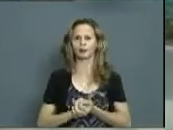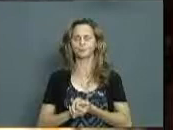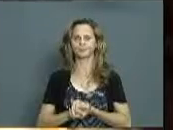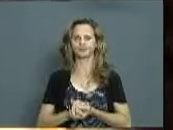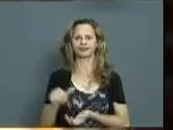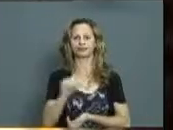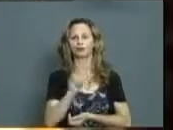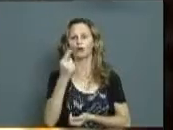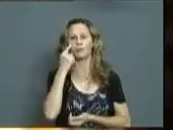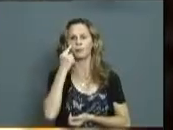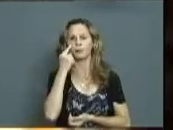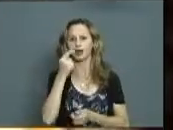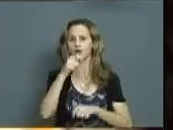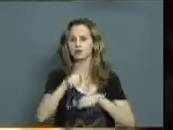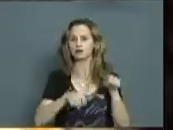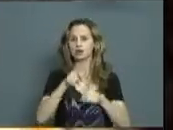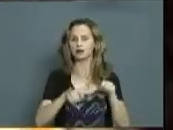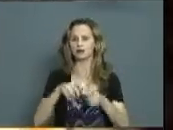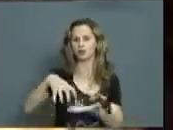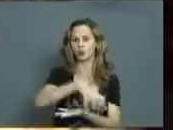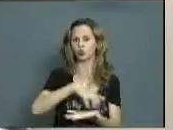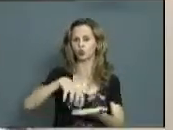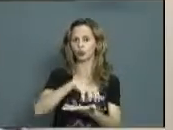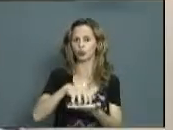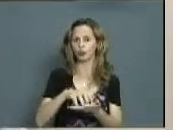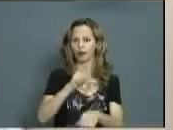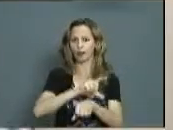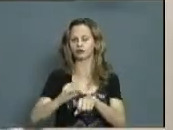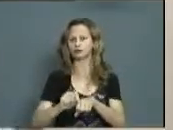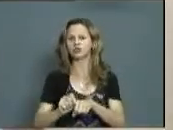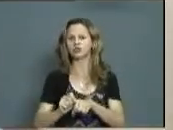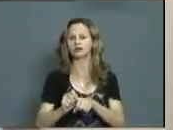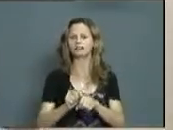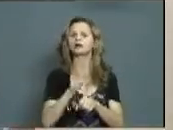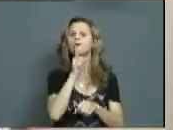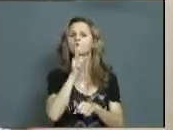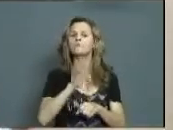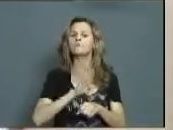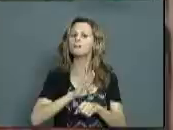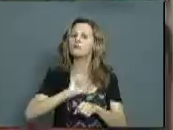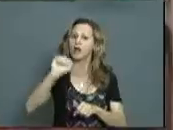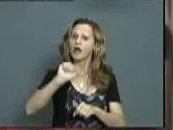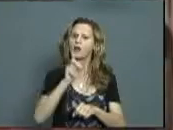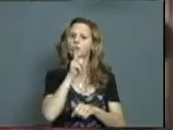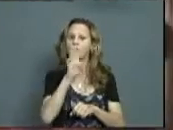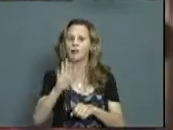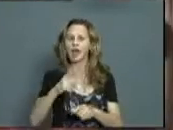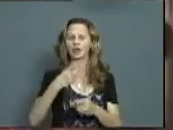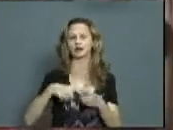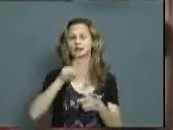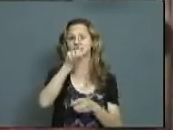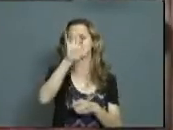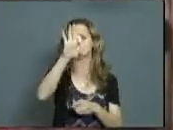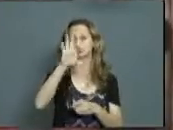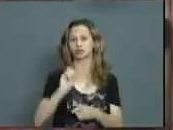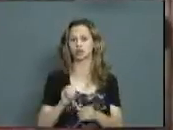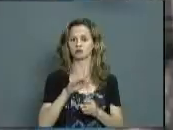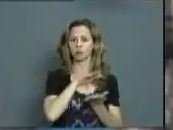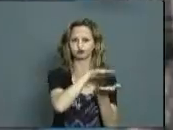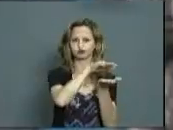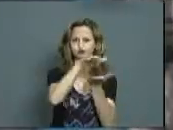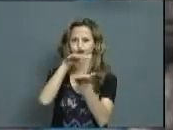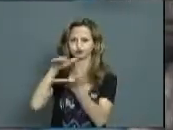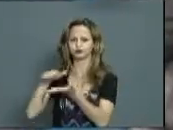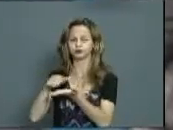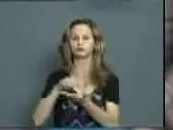Carlos Enrique Fon asume los enfermos de Antilla, Báguano y Rafael Freire con una capacidad de 180 camas. Tras recorrer